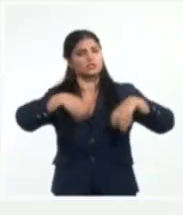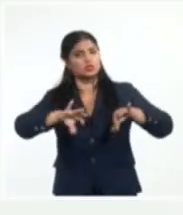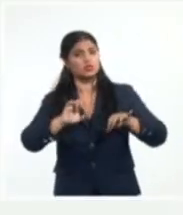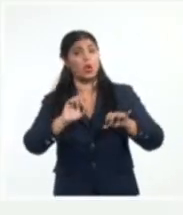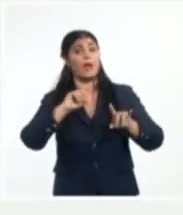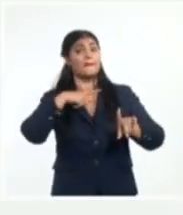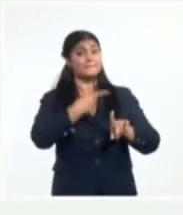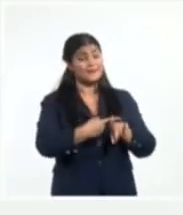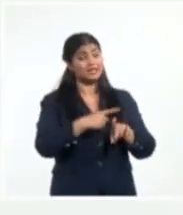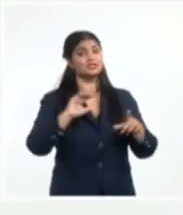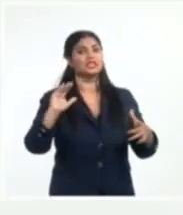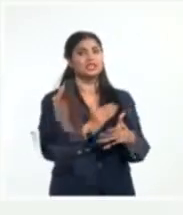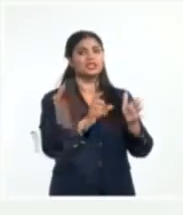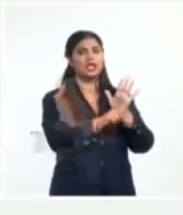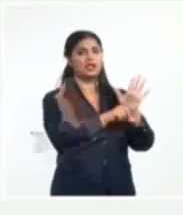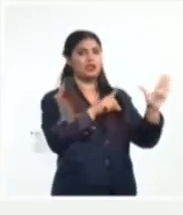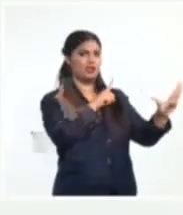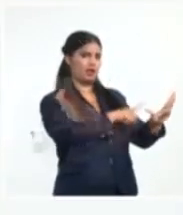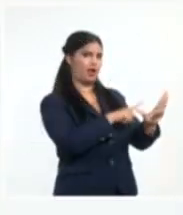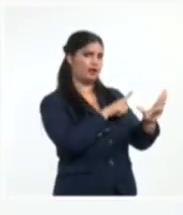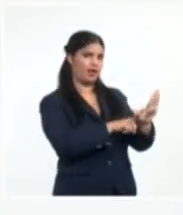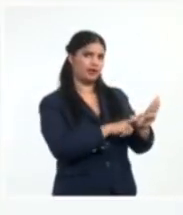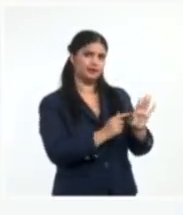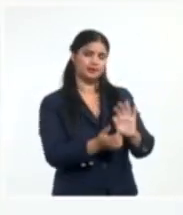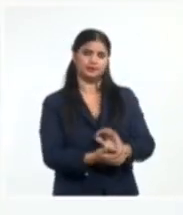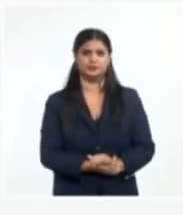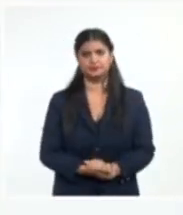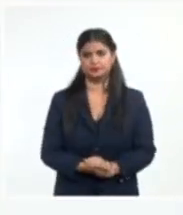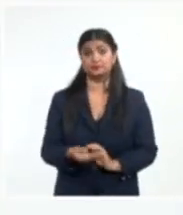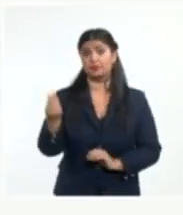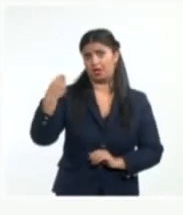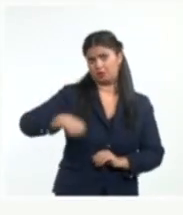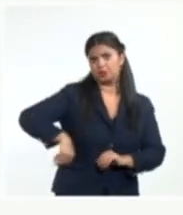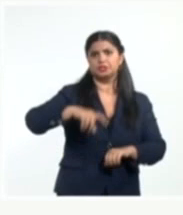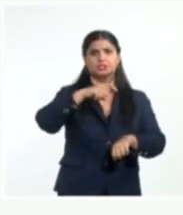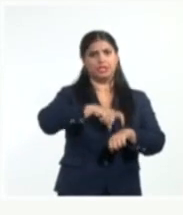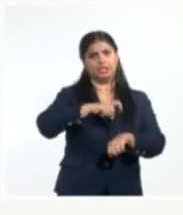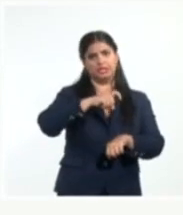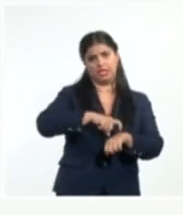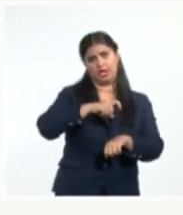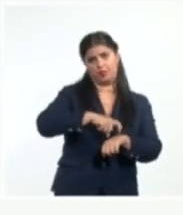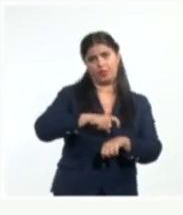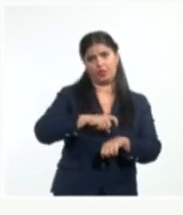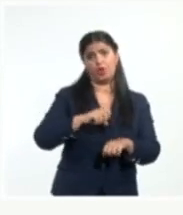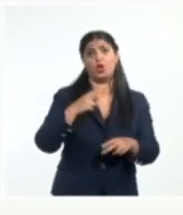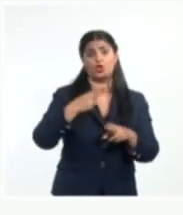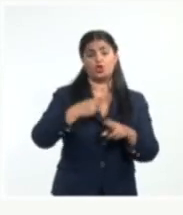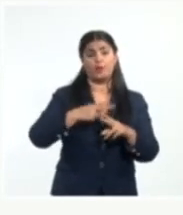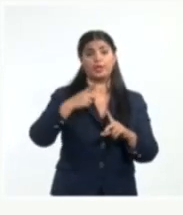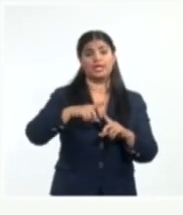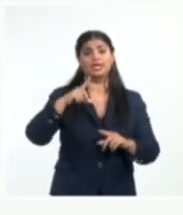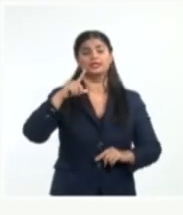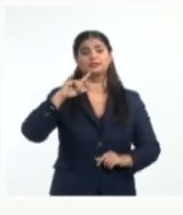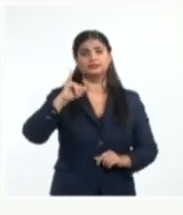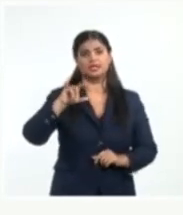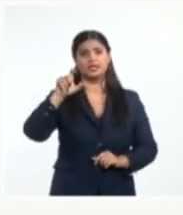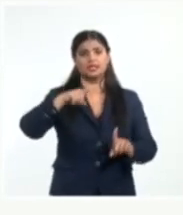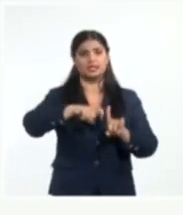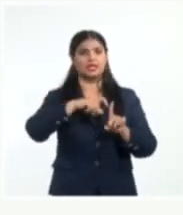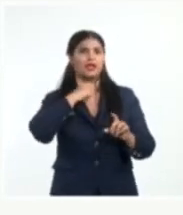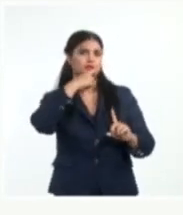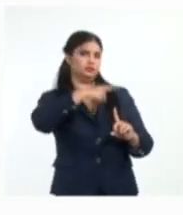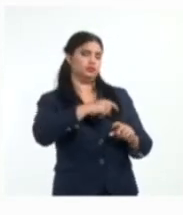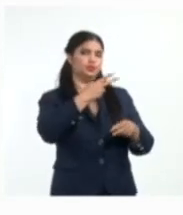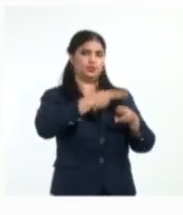ilegalidades y contribuir a una mejor gestión del tiempo. Ticket fue creada por la empresa CETIT como un sistema de reservas online.